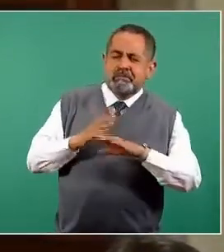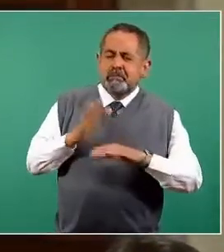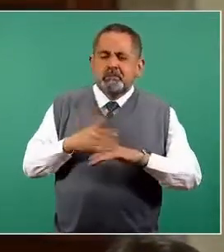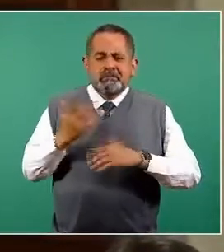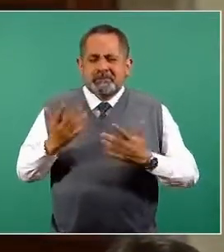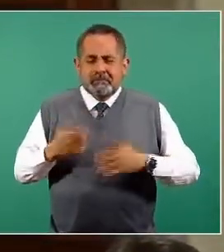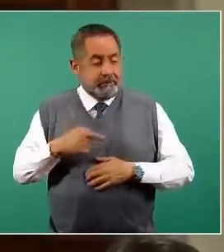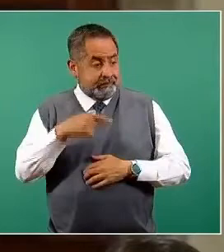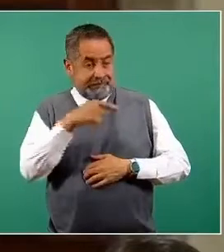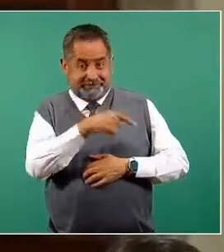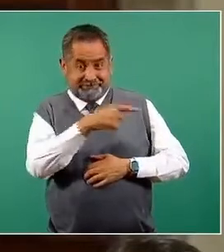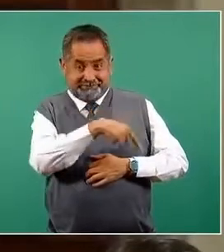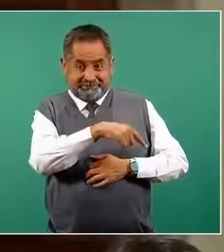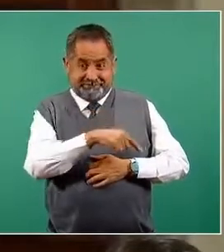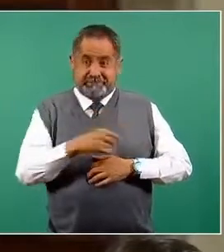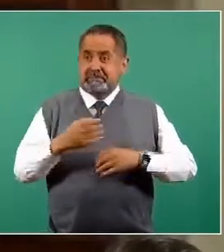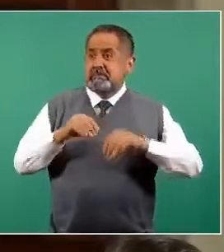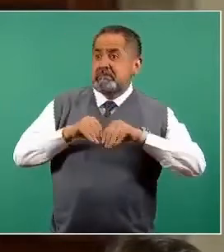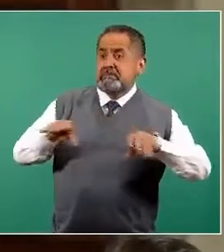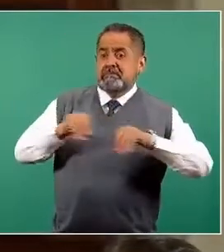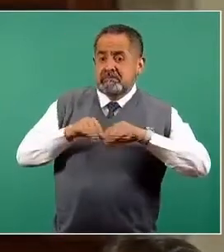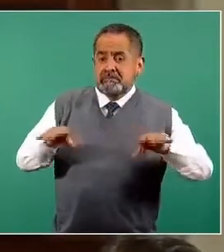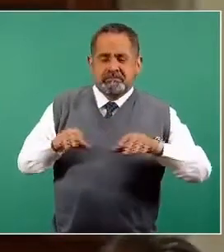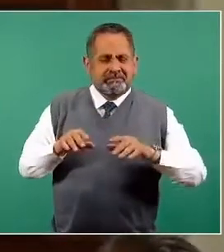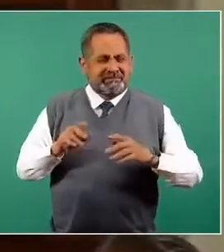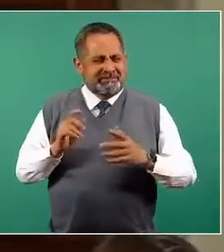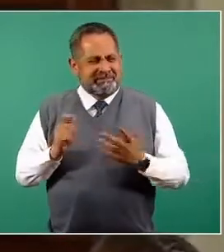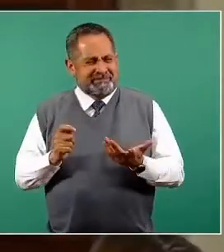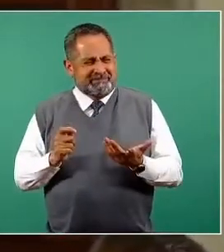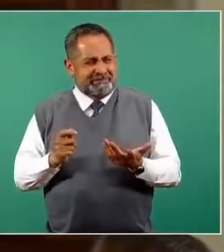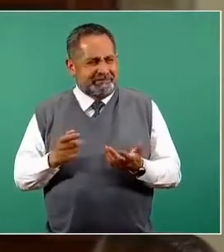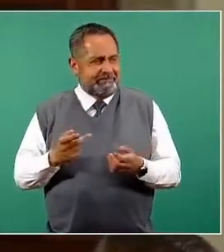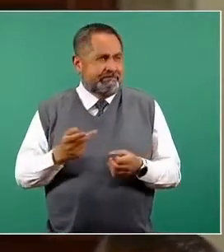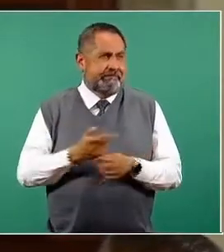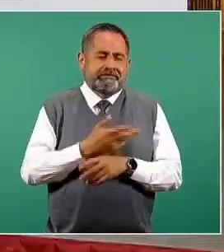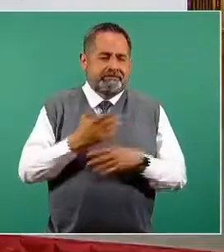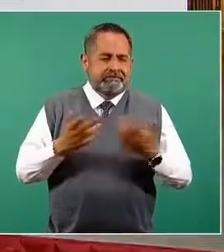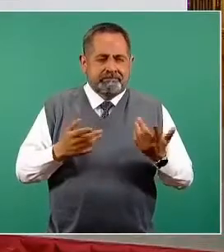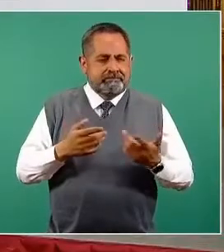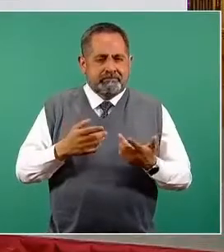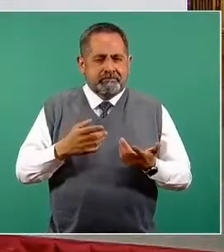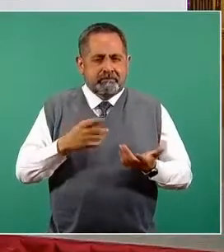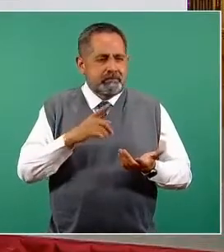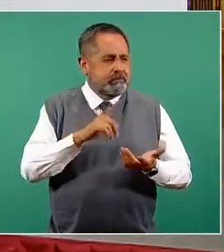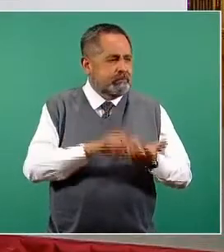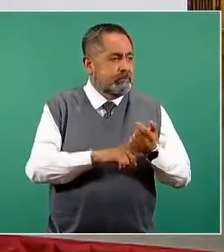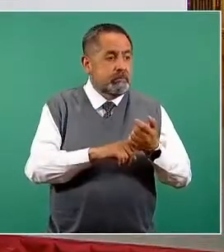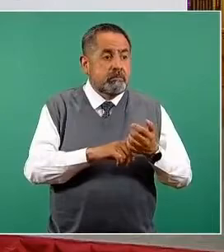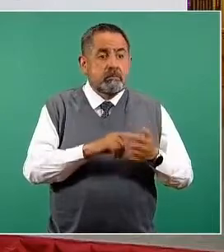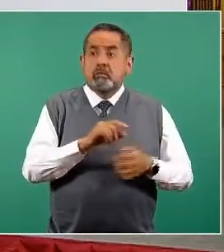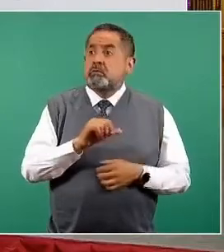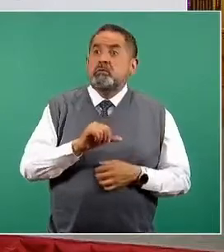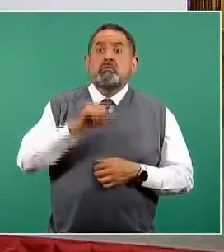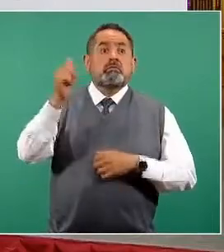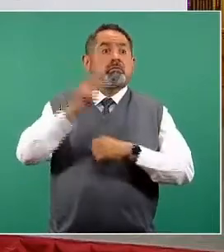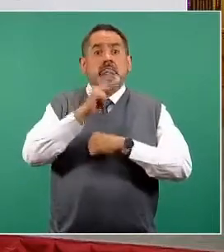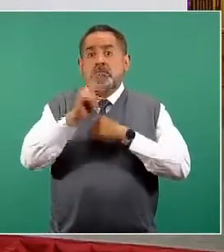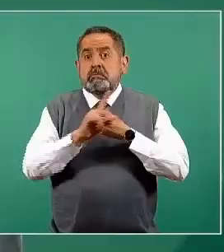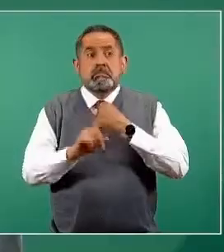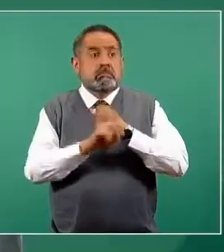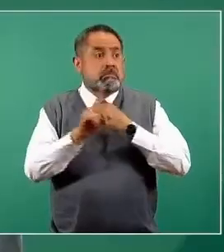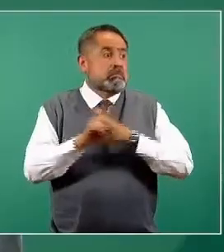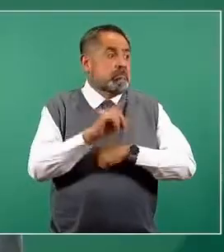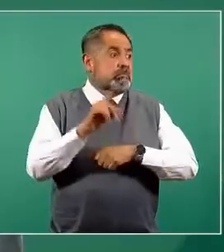difundido información donde otros casos han tenido problemas con la vacuna en otros países y obviamente